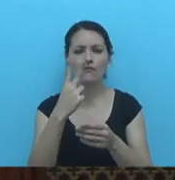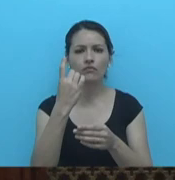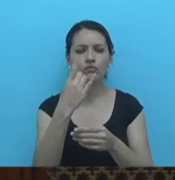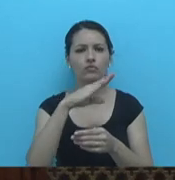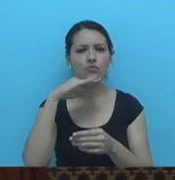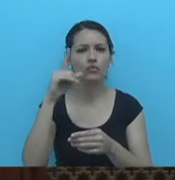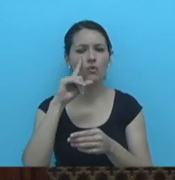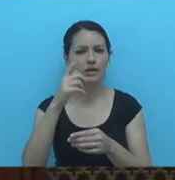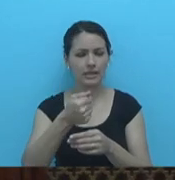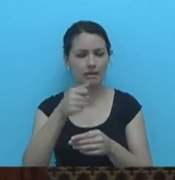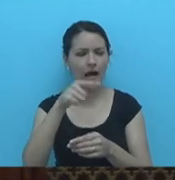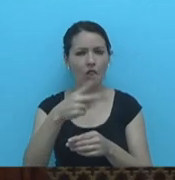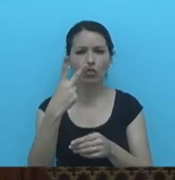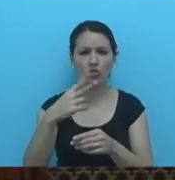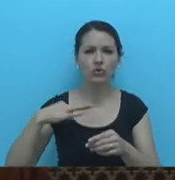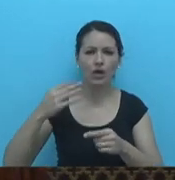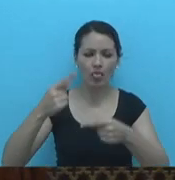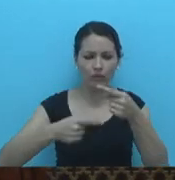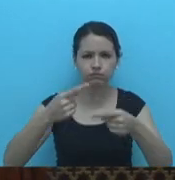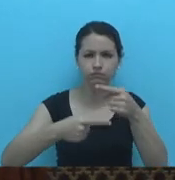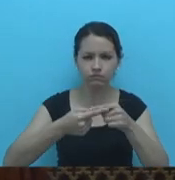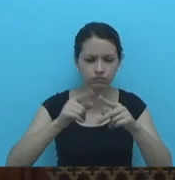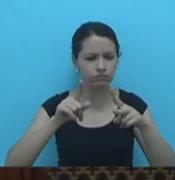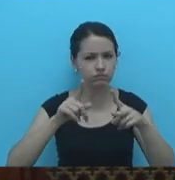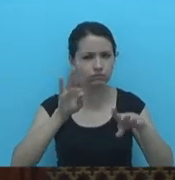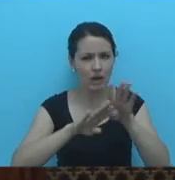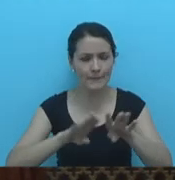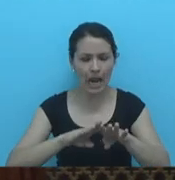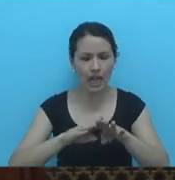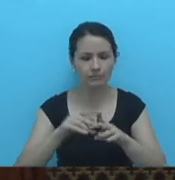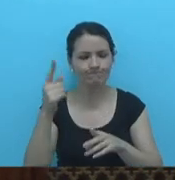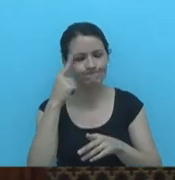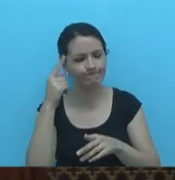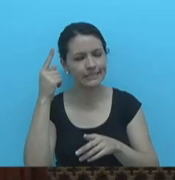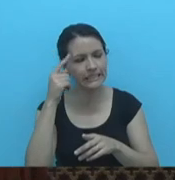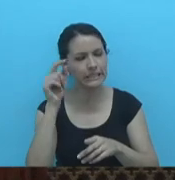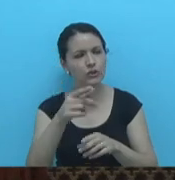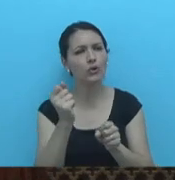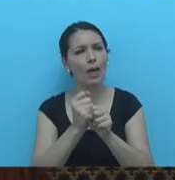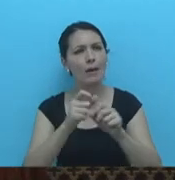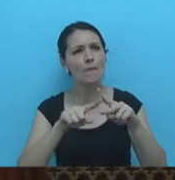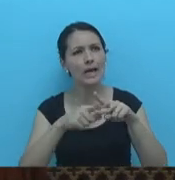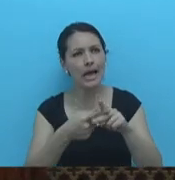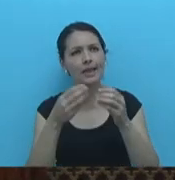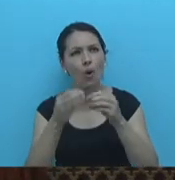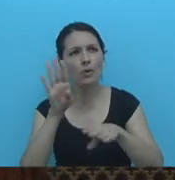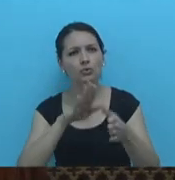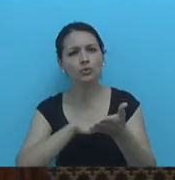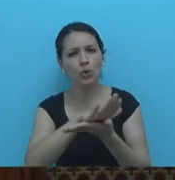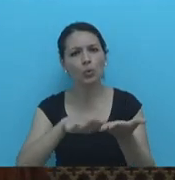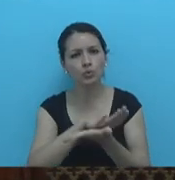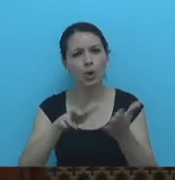Después de 2 años de experimentación, solucionan el grave problema que lo desvelaba como mecánicos y que ninguna fábrica